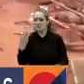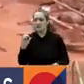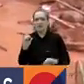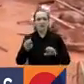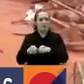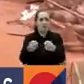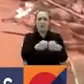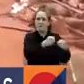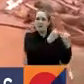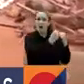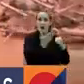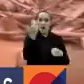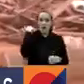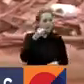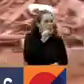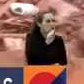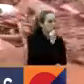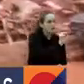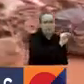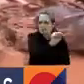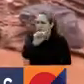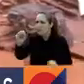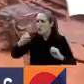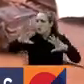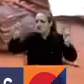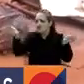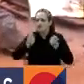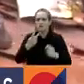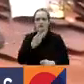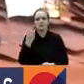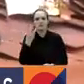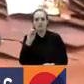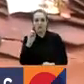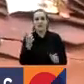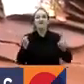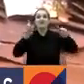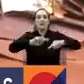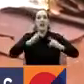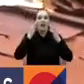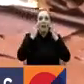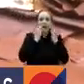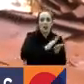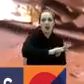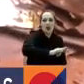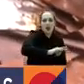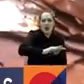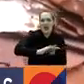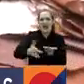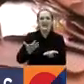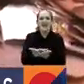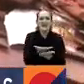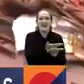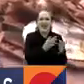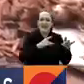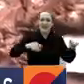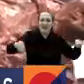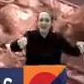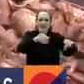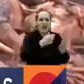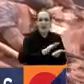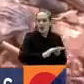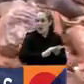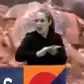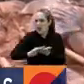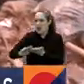acuerdo con el último censo que ha entregado la administración municipal. También se adelanta la limpieza del lodo y de todos los escombros